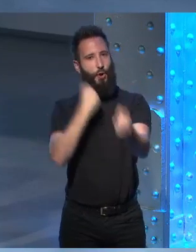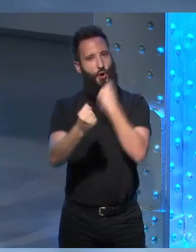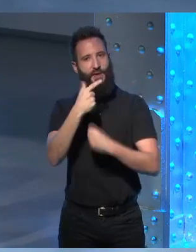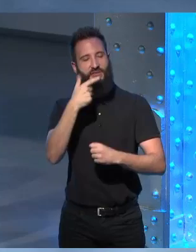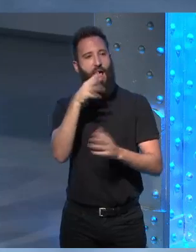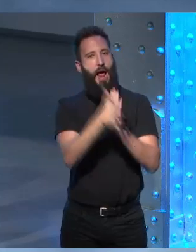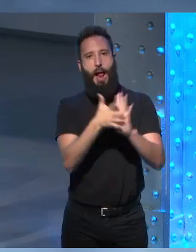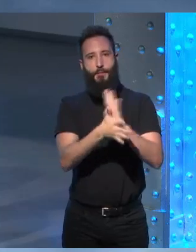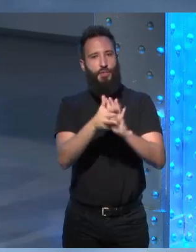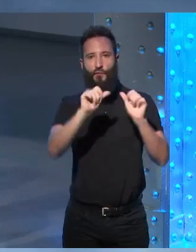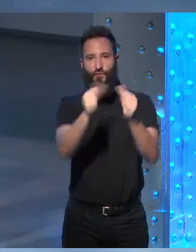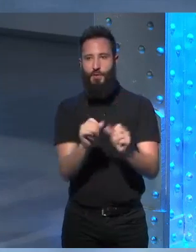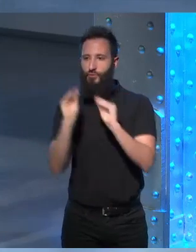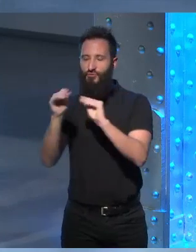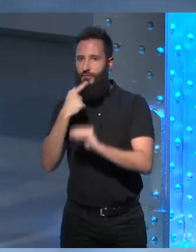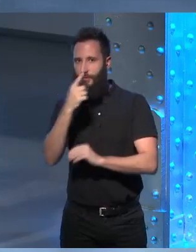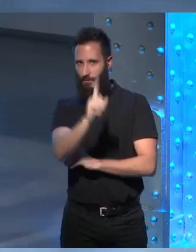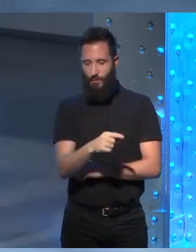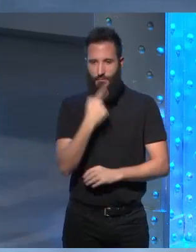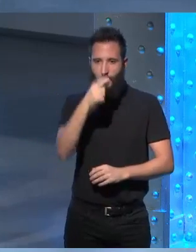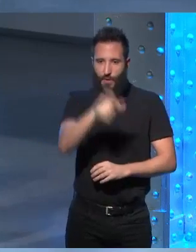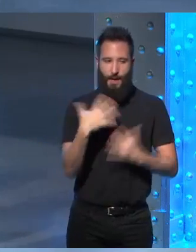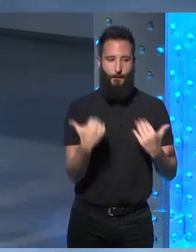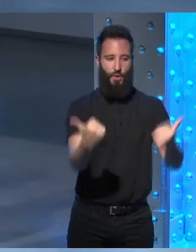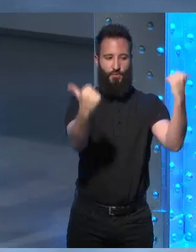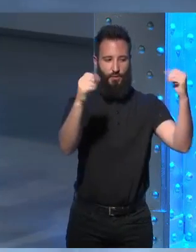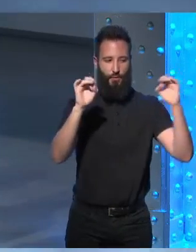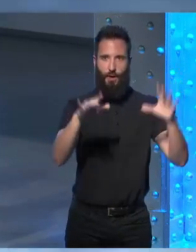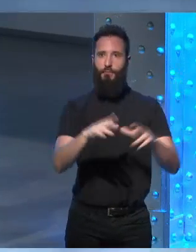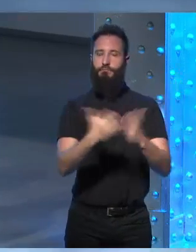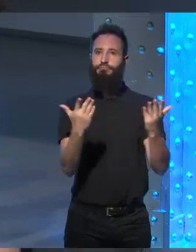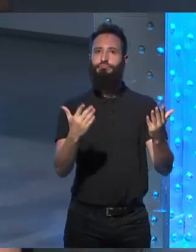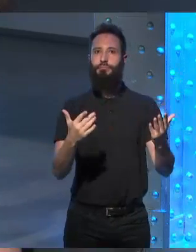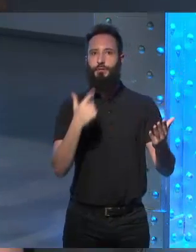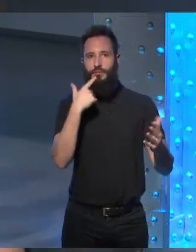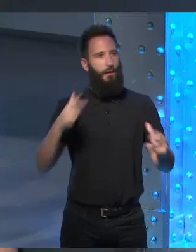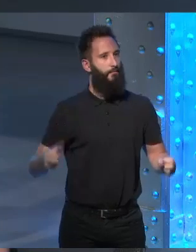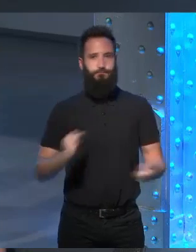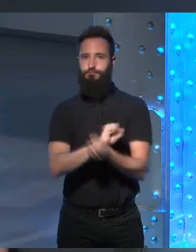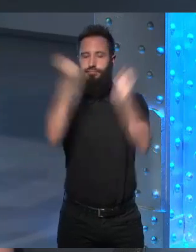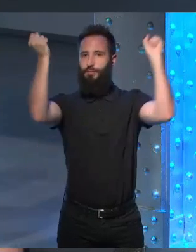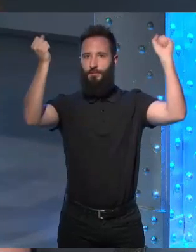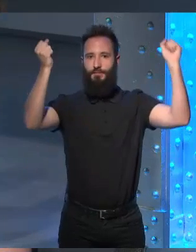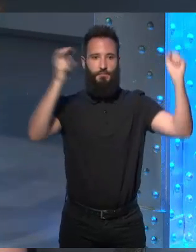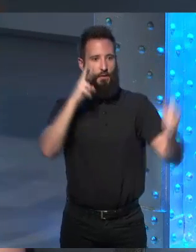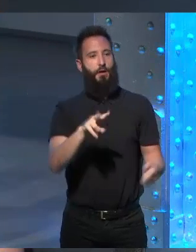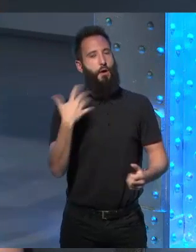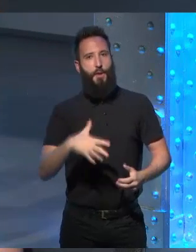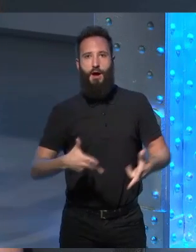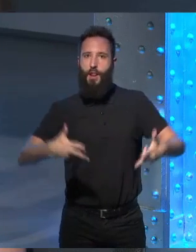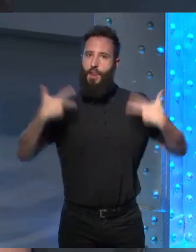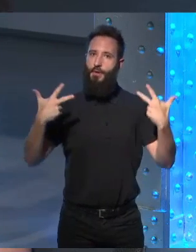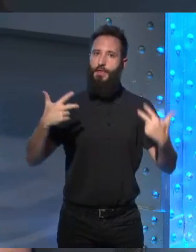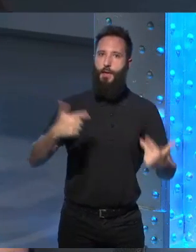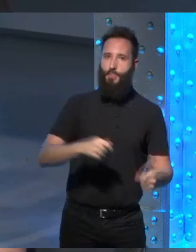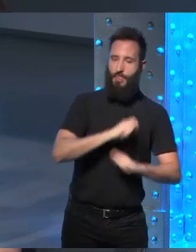de este asunto que alguien diga coño. Sí. Que a veces es muy liberador, oye. Sí, es muy liberador, créeme. Sí.